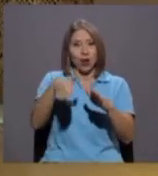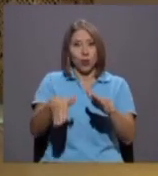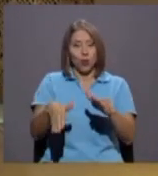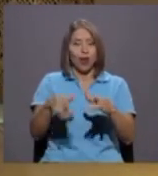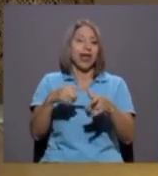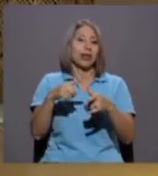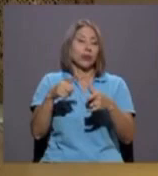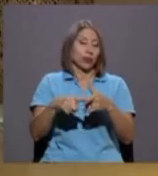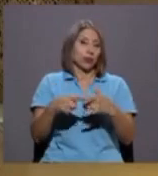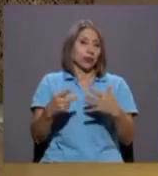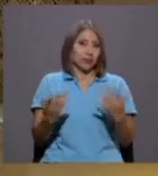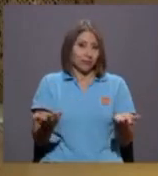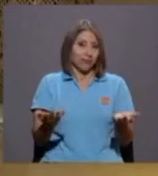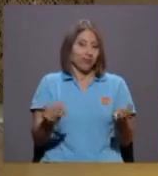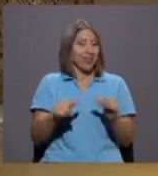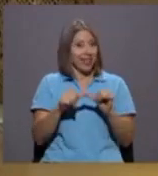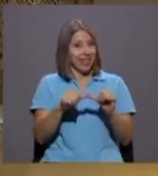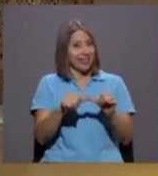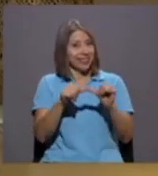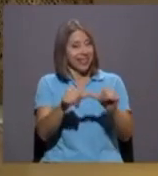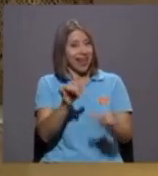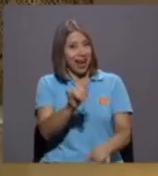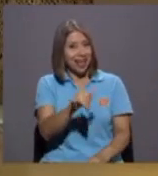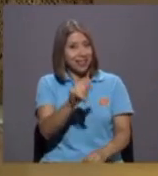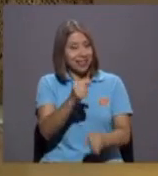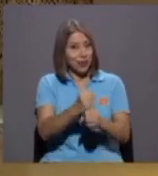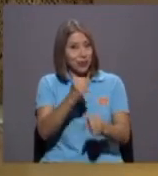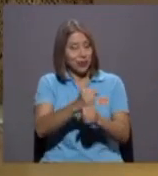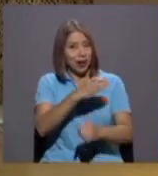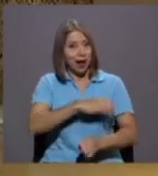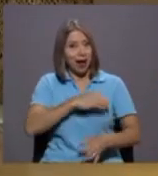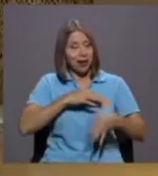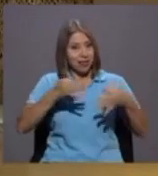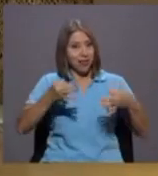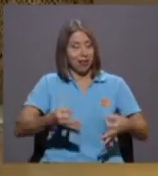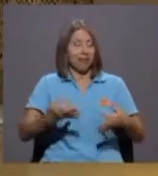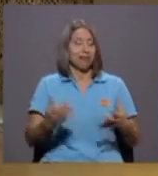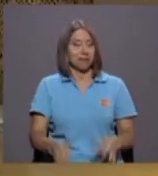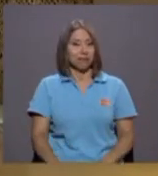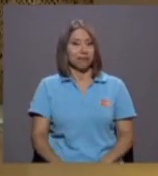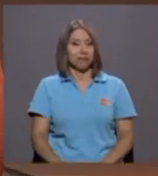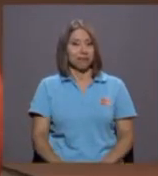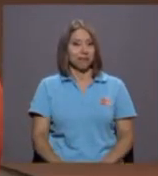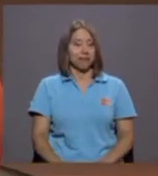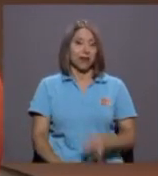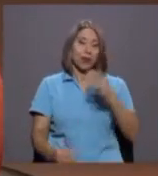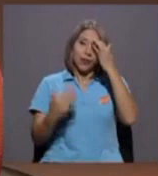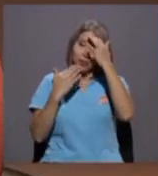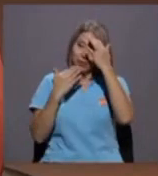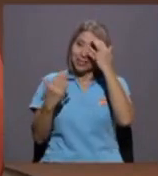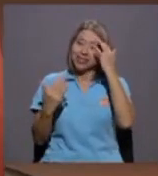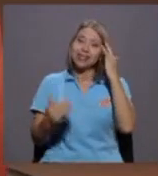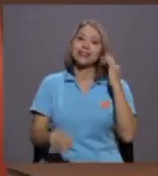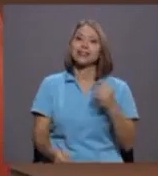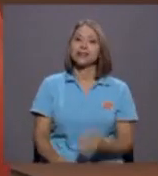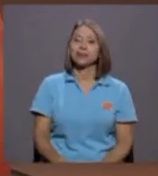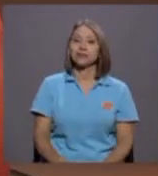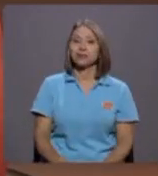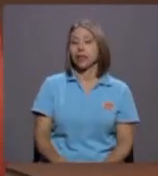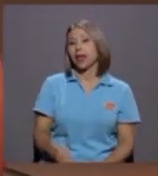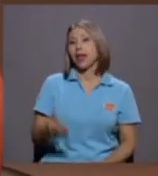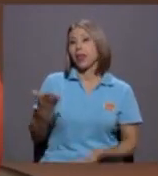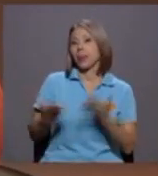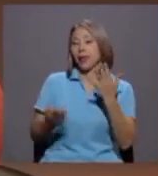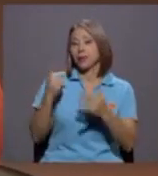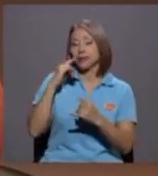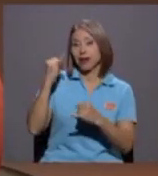muchos, y que sigan así haciendo ese trabajo de calidad que han venido haciendo. Bueno, muchas gracias. Bueno, entonces tal vez para